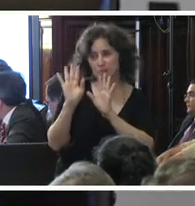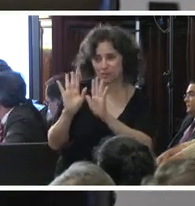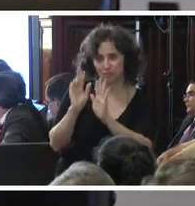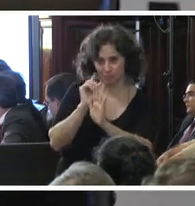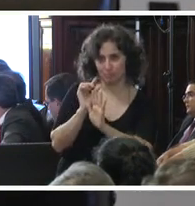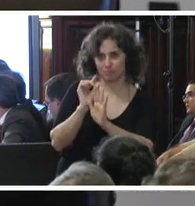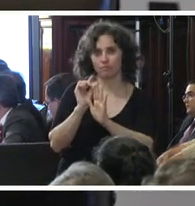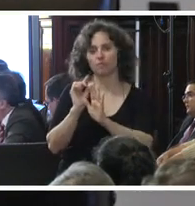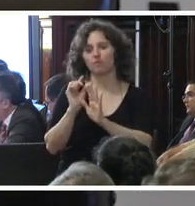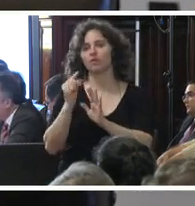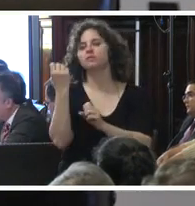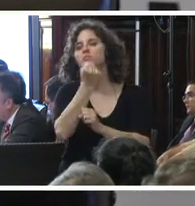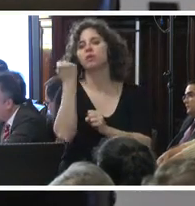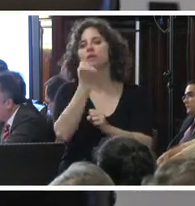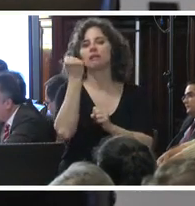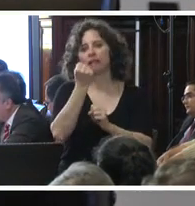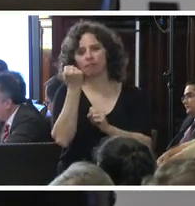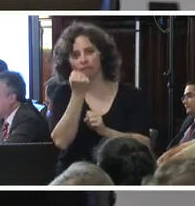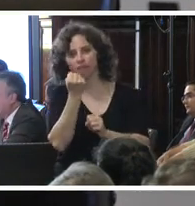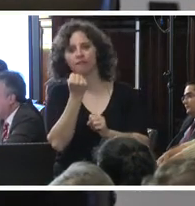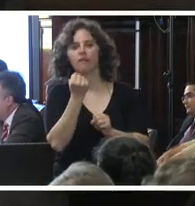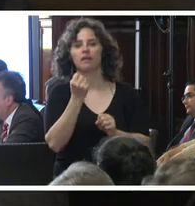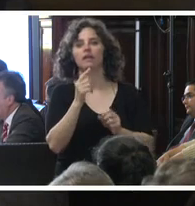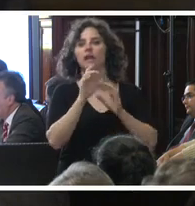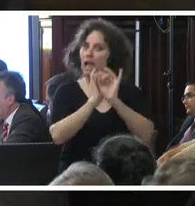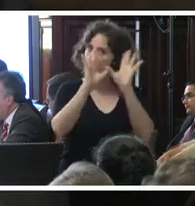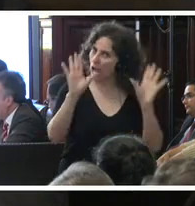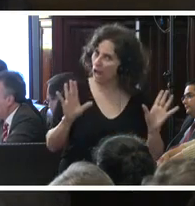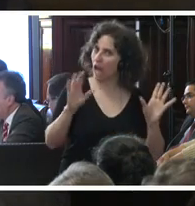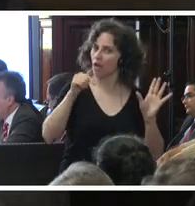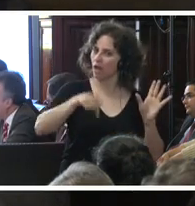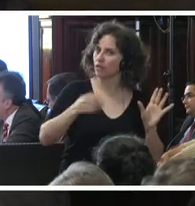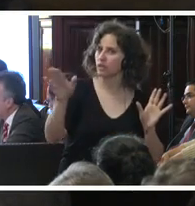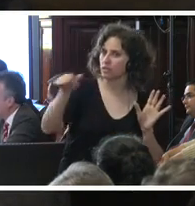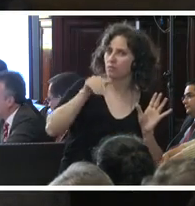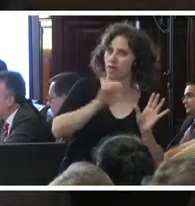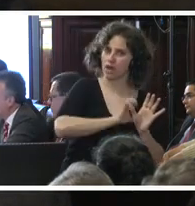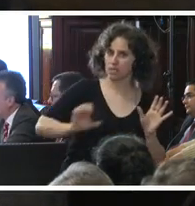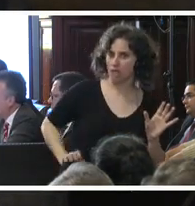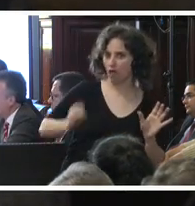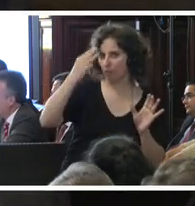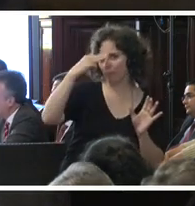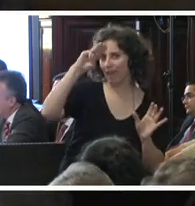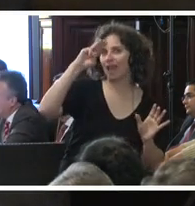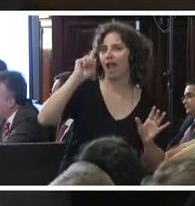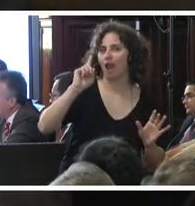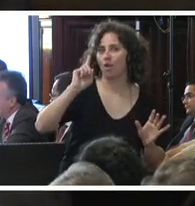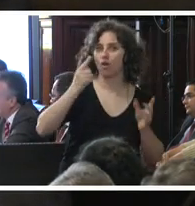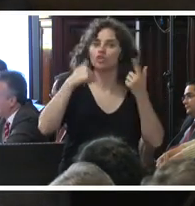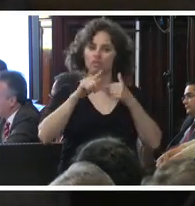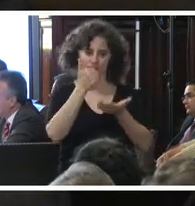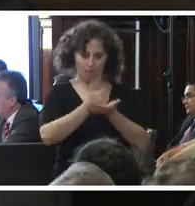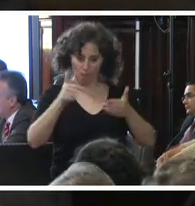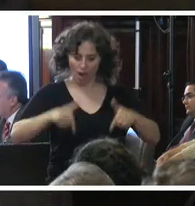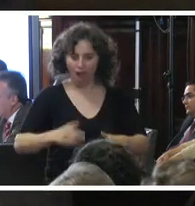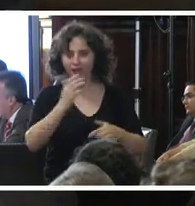Gracias. Es importante que quede claro, aquí fue convocado el Estado mexicano. Entonces, estamos como